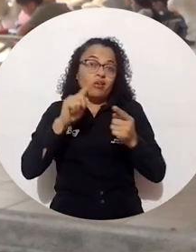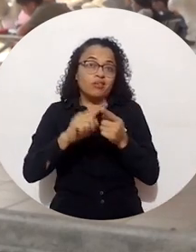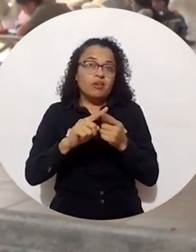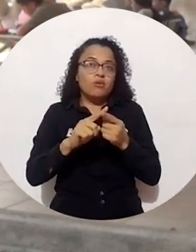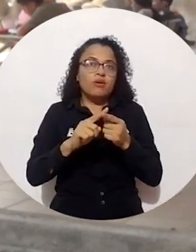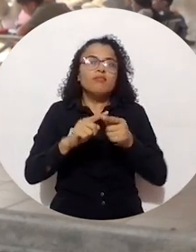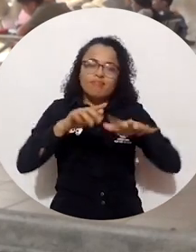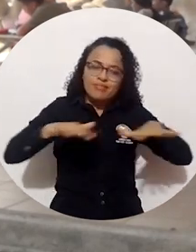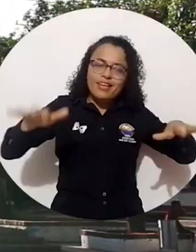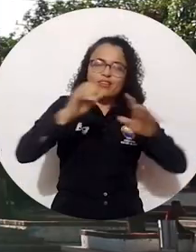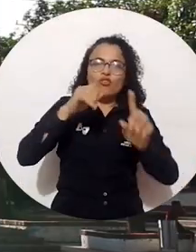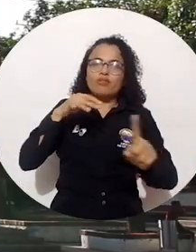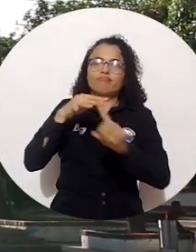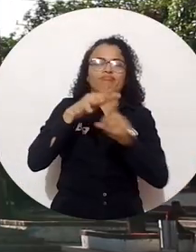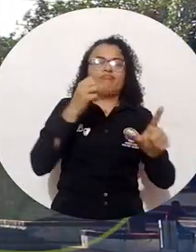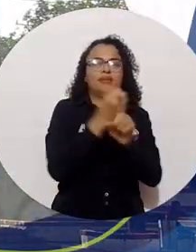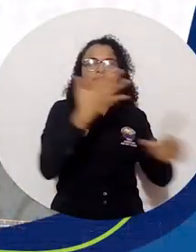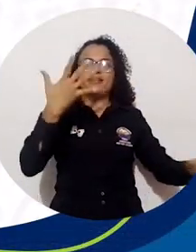cambiar el territorio.